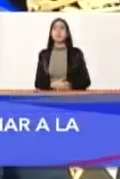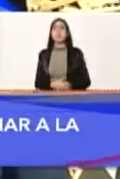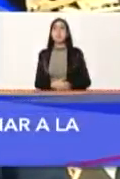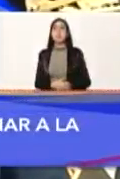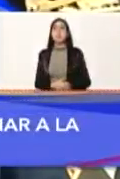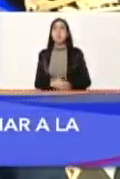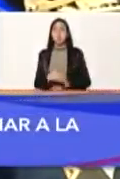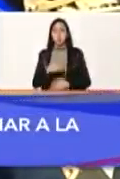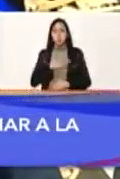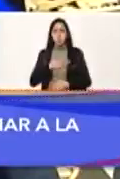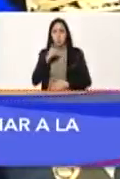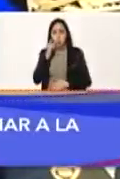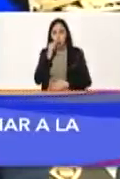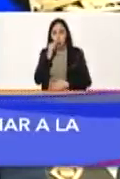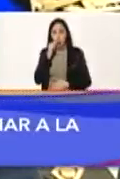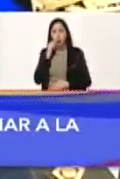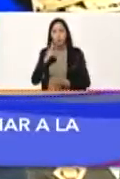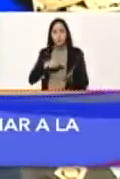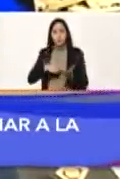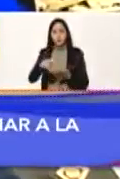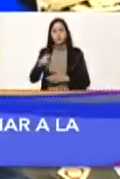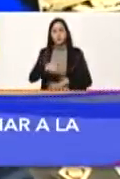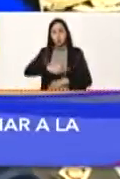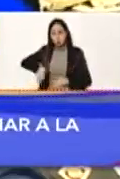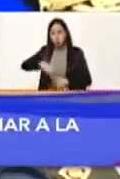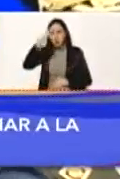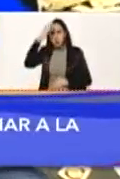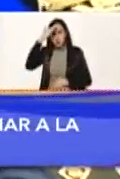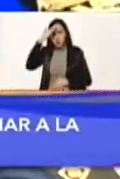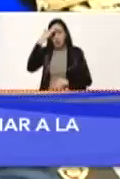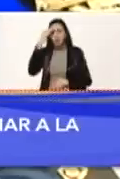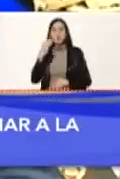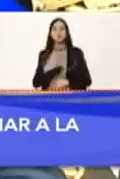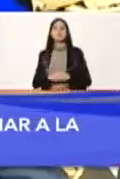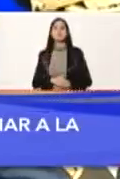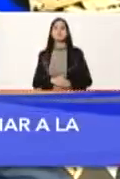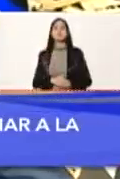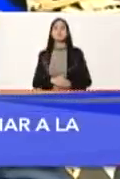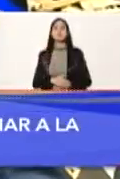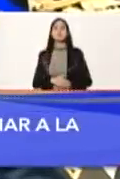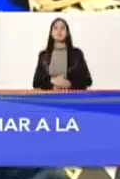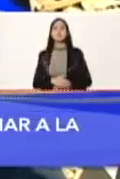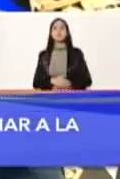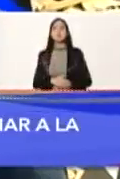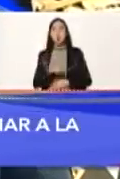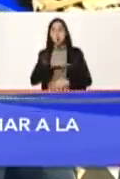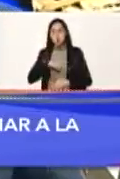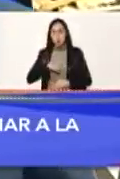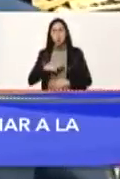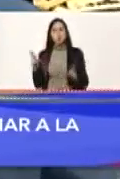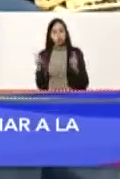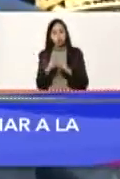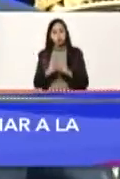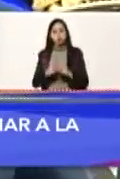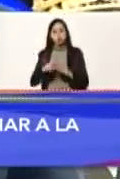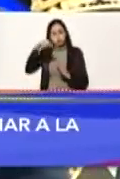Yo soy un hombre de a pie, lo saben ustedes, me conocen bien, nos conocemos bien.